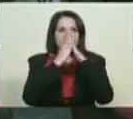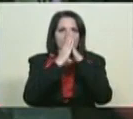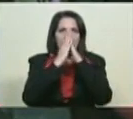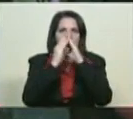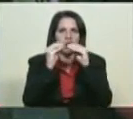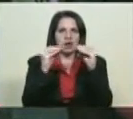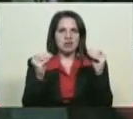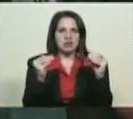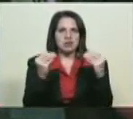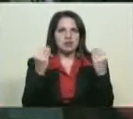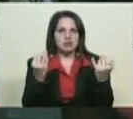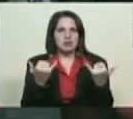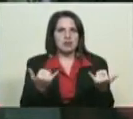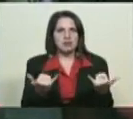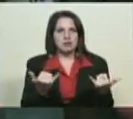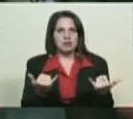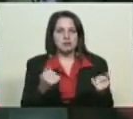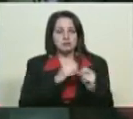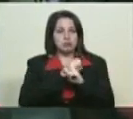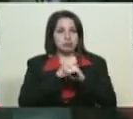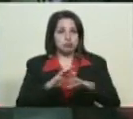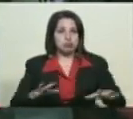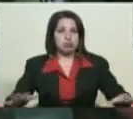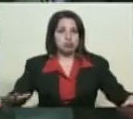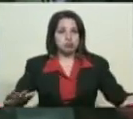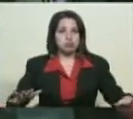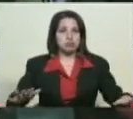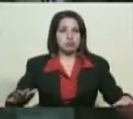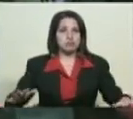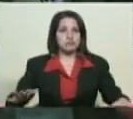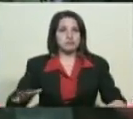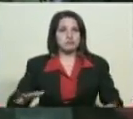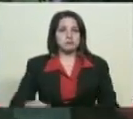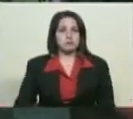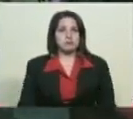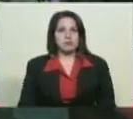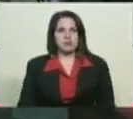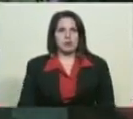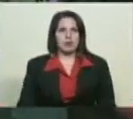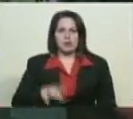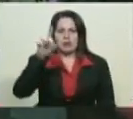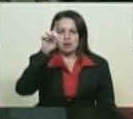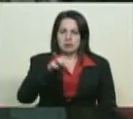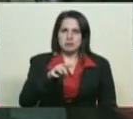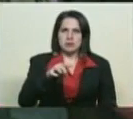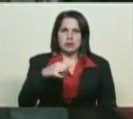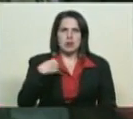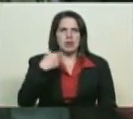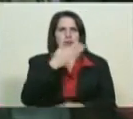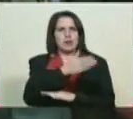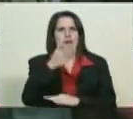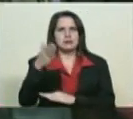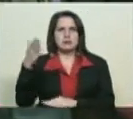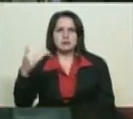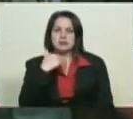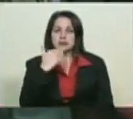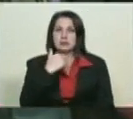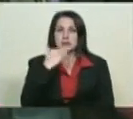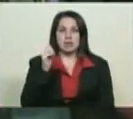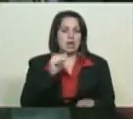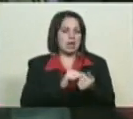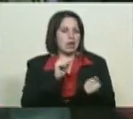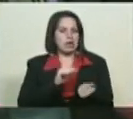Bolivariana, desplegado a lo largo y ancho del territorio nacional, inclusive aquellos que están allá, cerca de la Piedra del